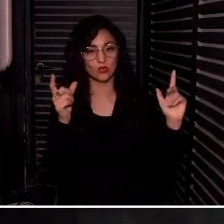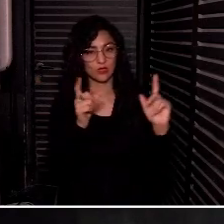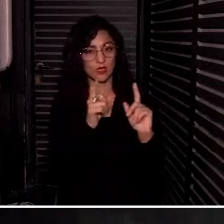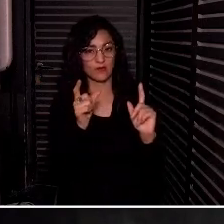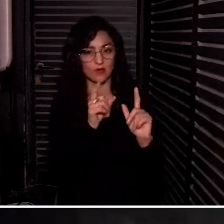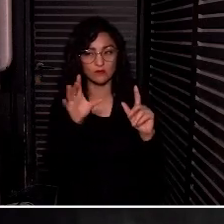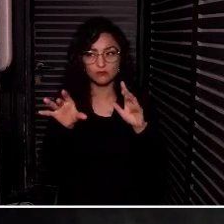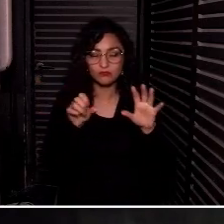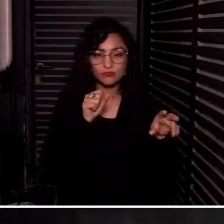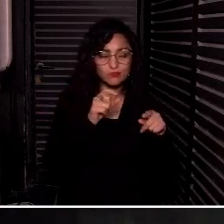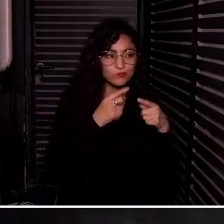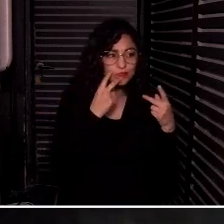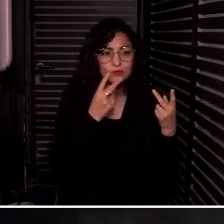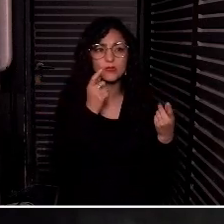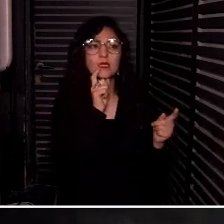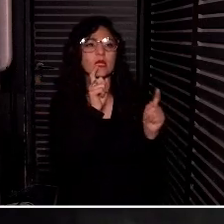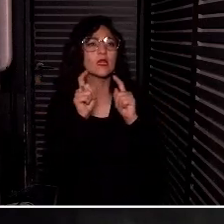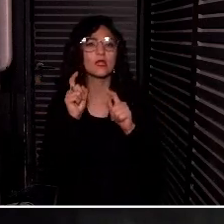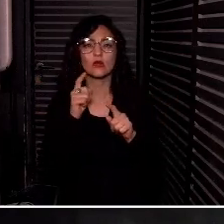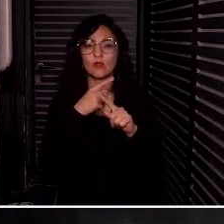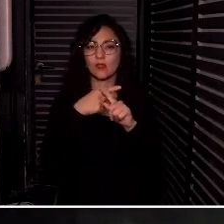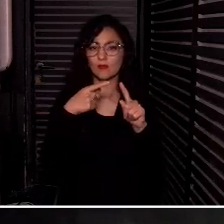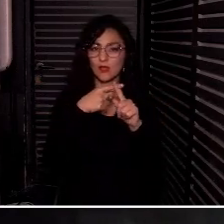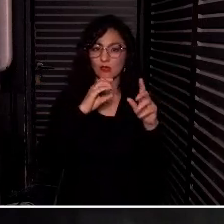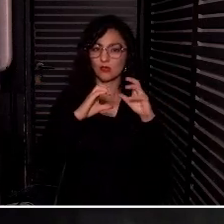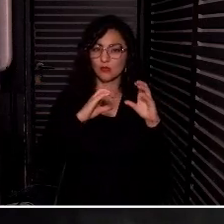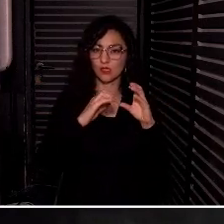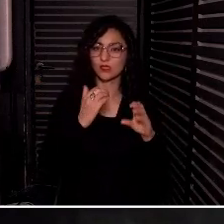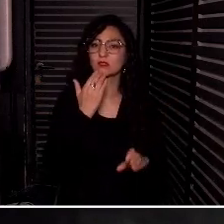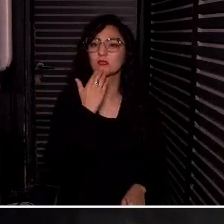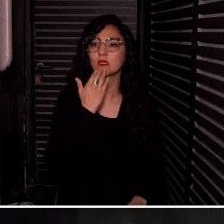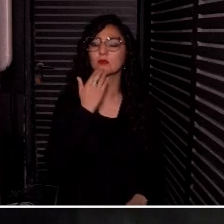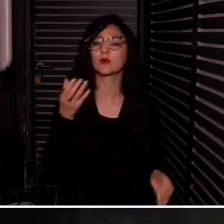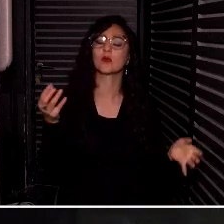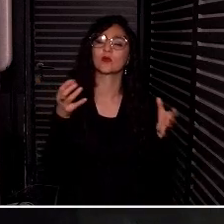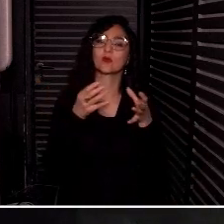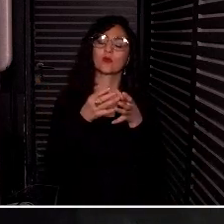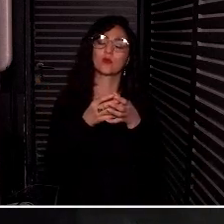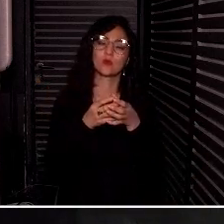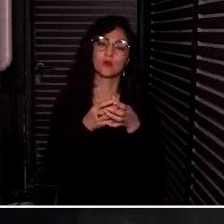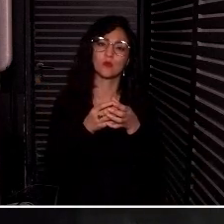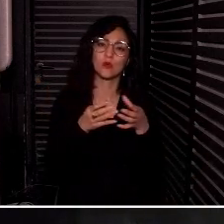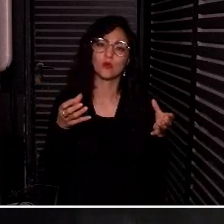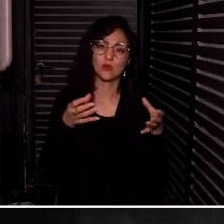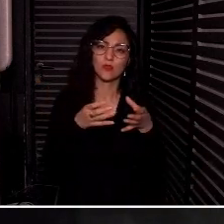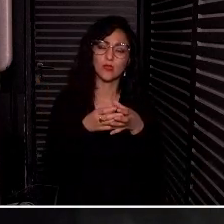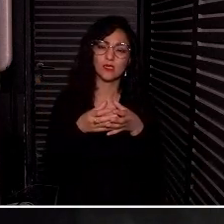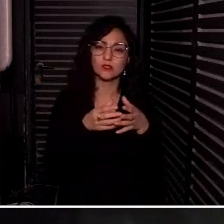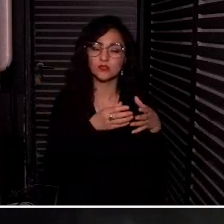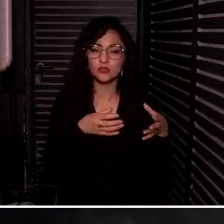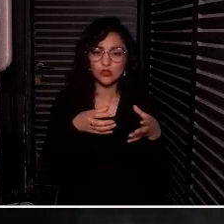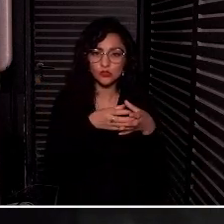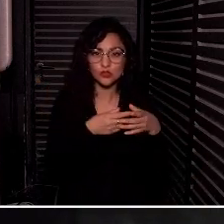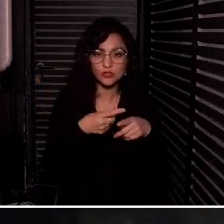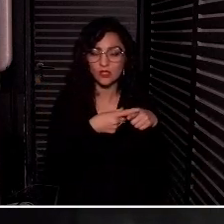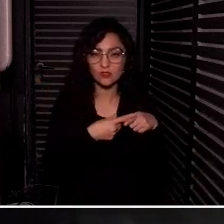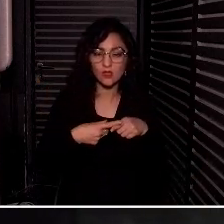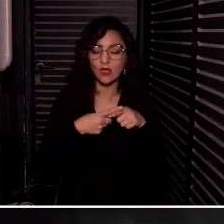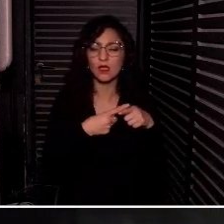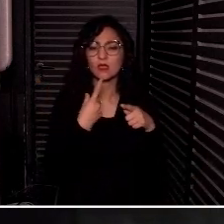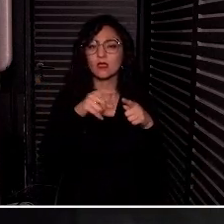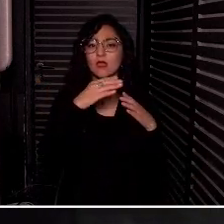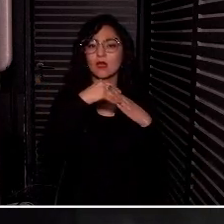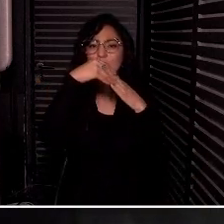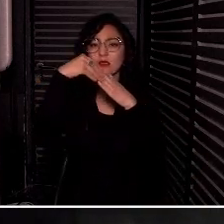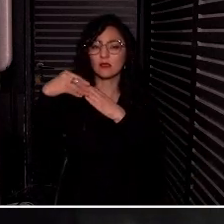recepción y consumo crítico de medios es directora del núcleo de investigación de televisión y sociedad y encabeza varios